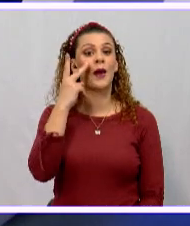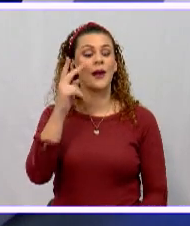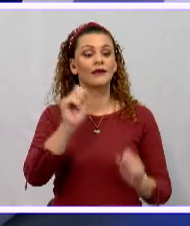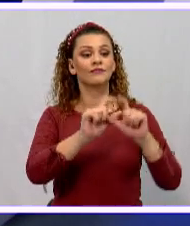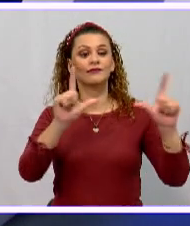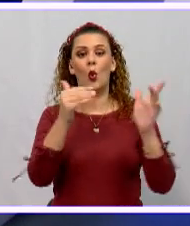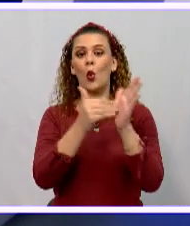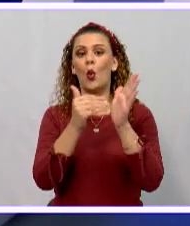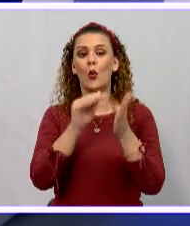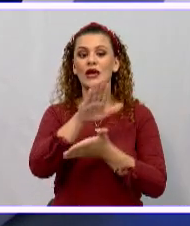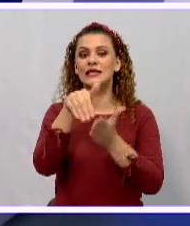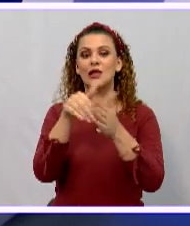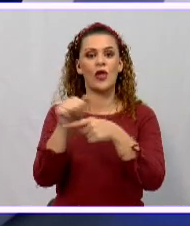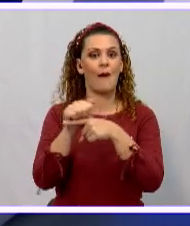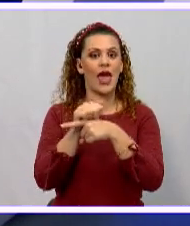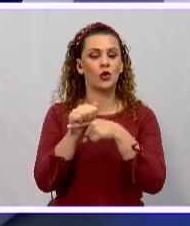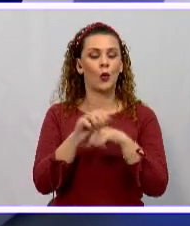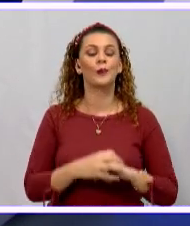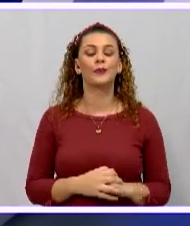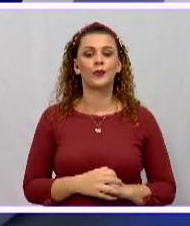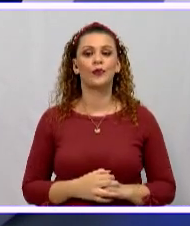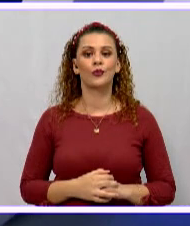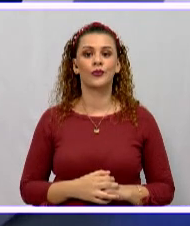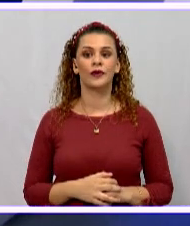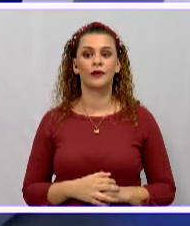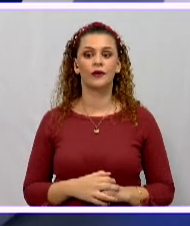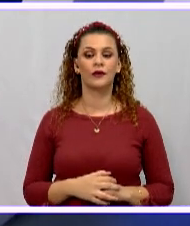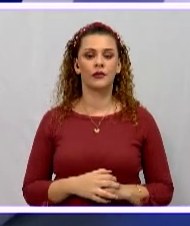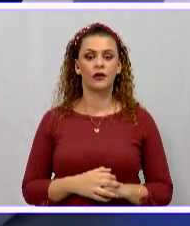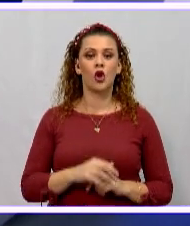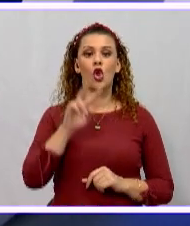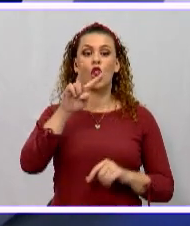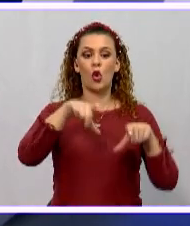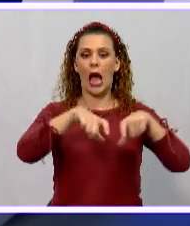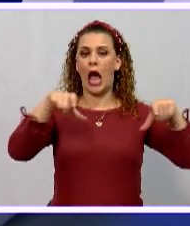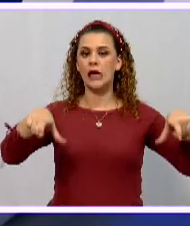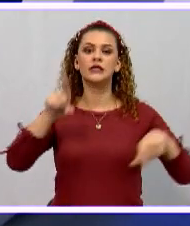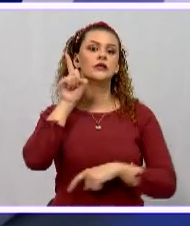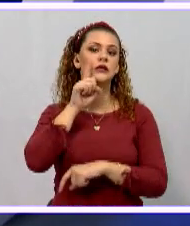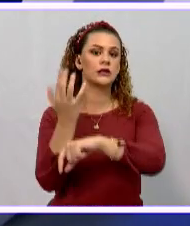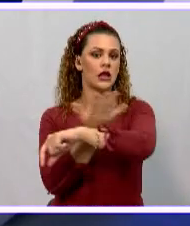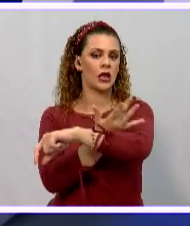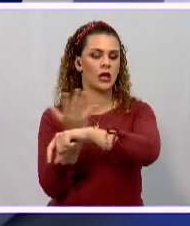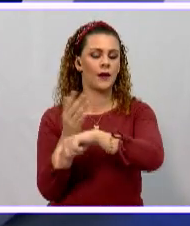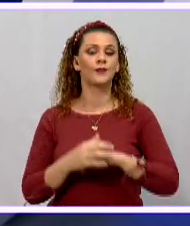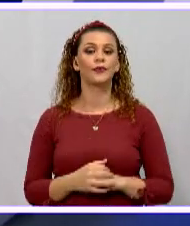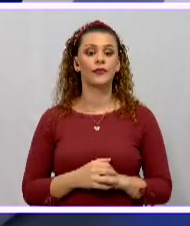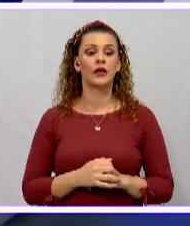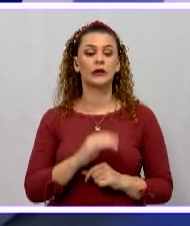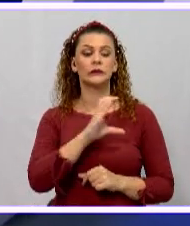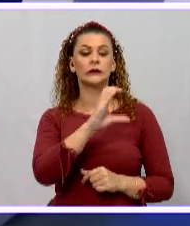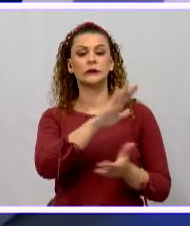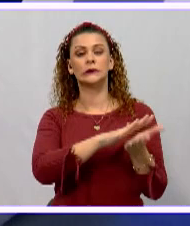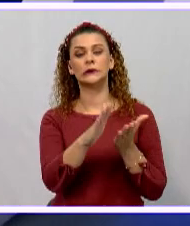imágenes de nuevo del centro de entrenamiento son bueno dos canchas sintéticas la inversión